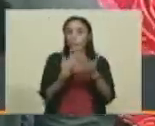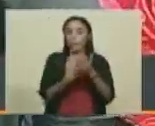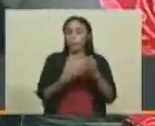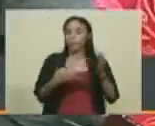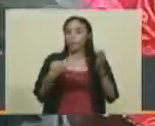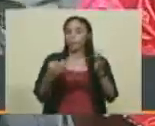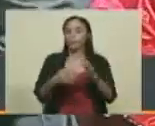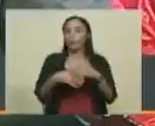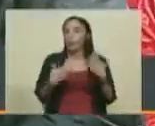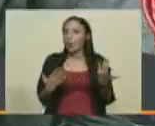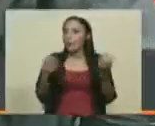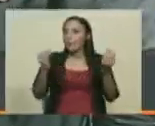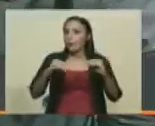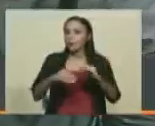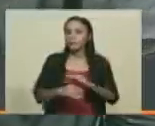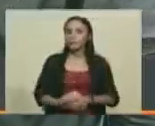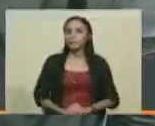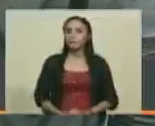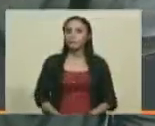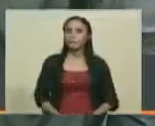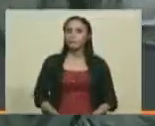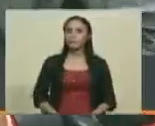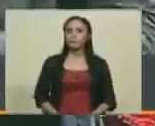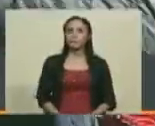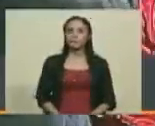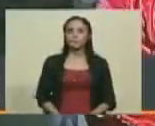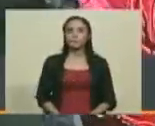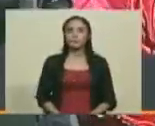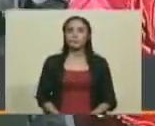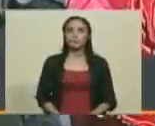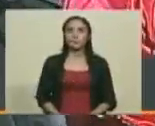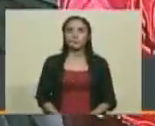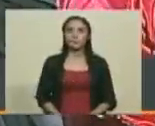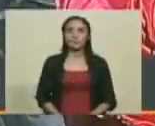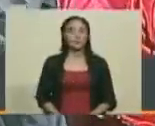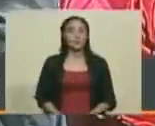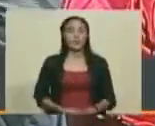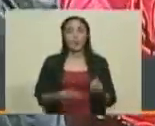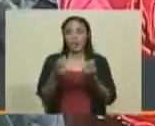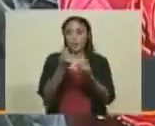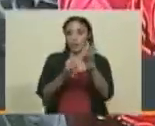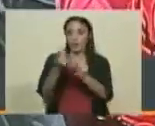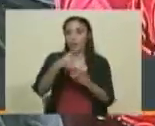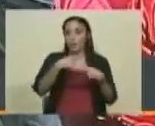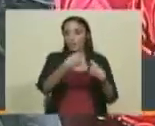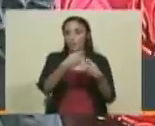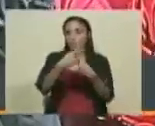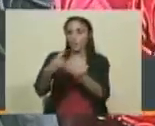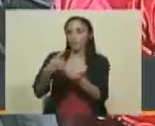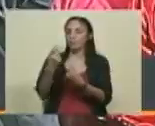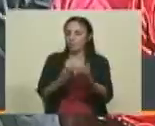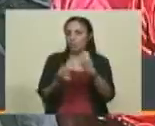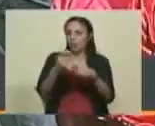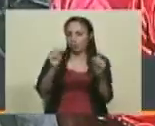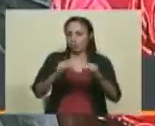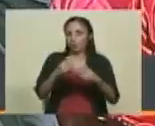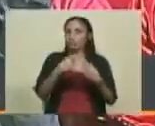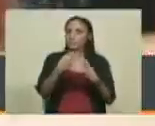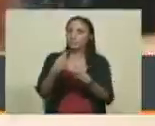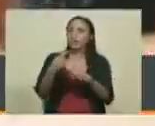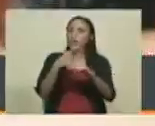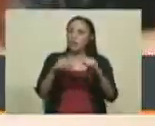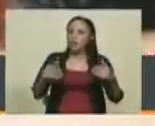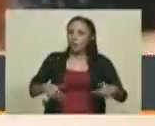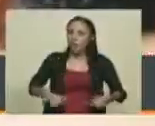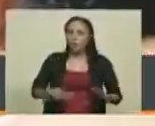presidente, quiero decirle que podrá haber mucha inversión y reconocemos la capacidad, el esfuerzo, el